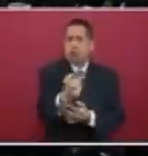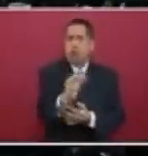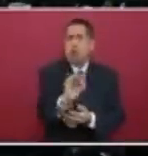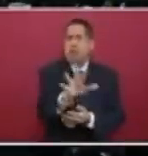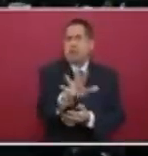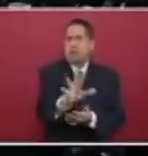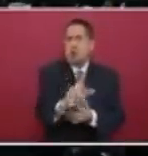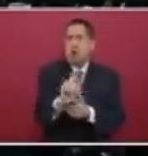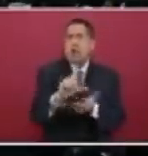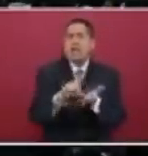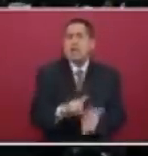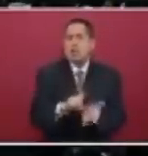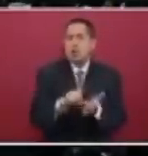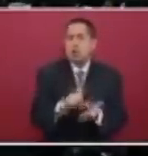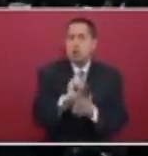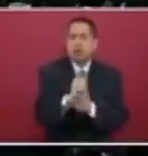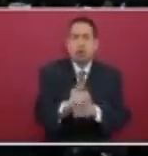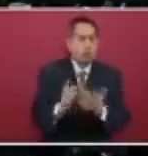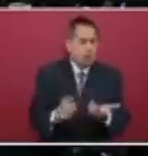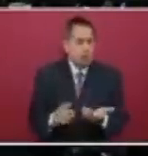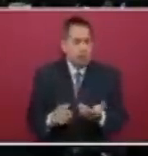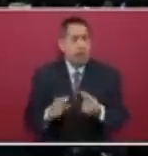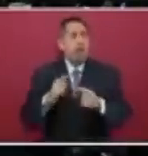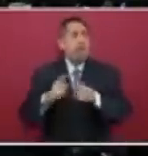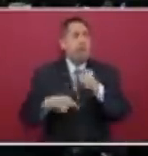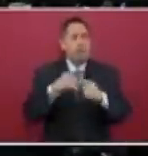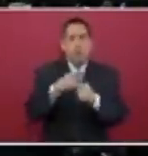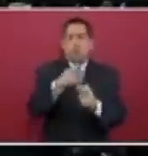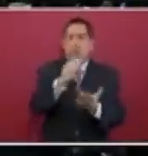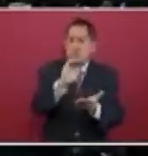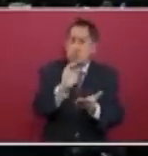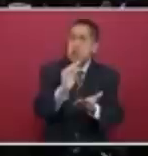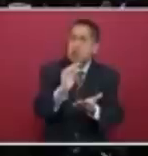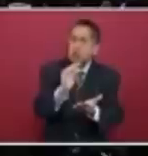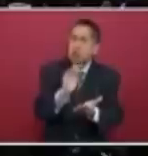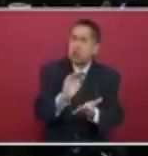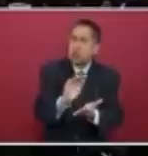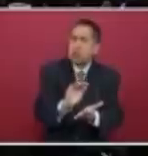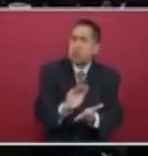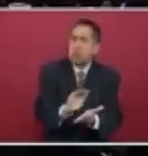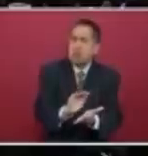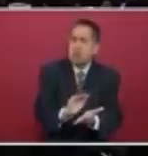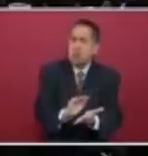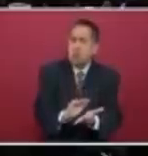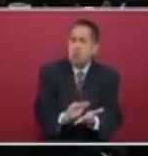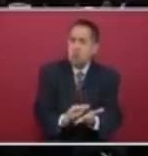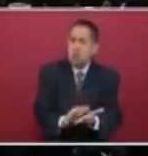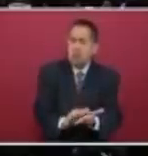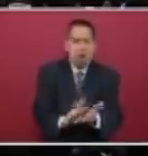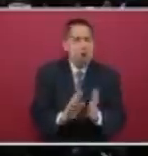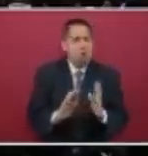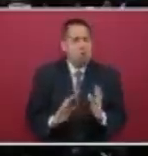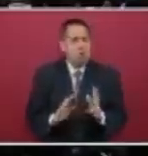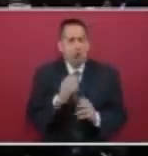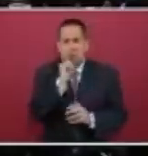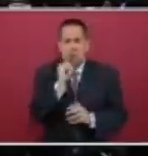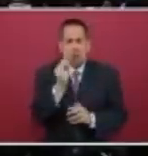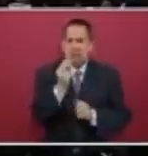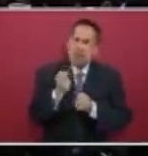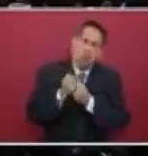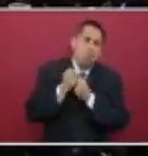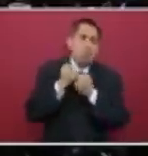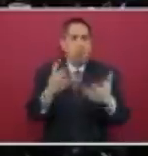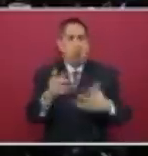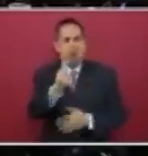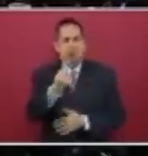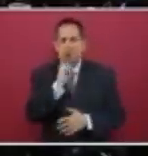segundo en un primer momento después irán disminuyendo su capacidad es de necesidad del agua